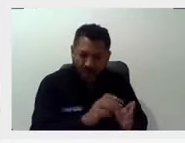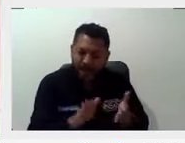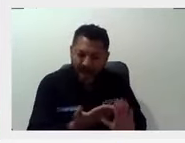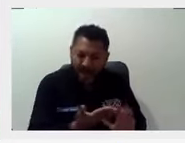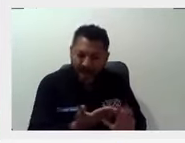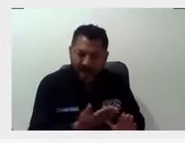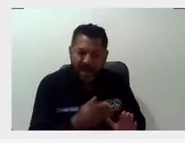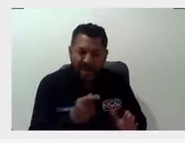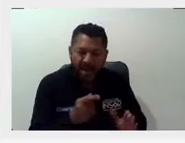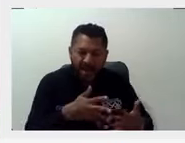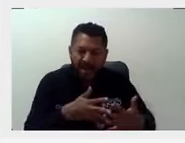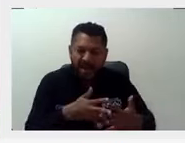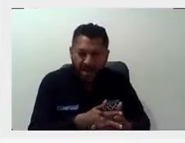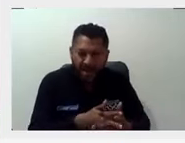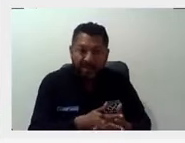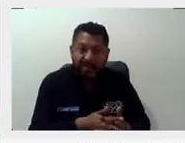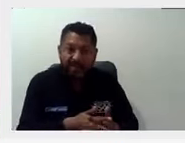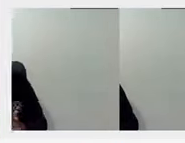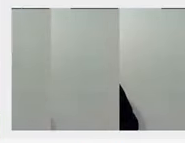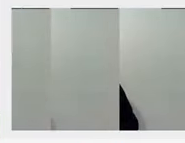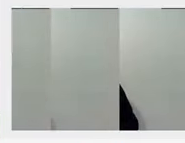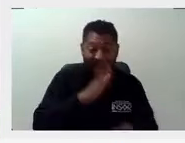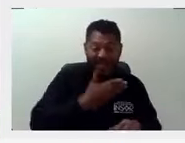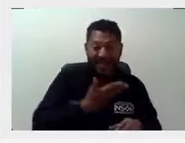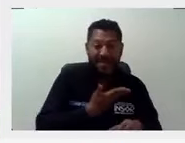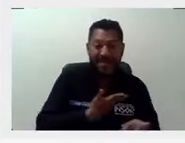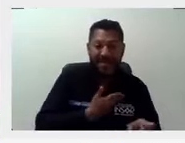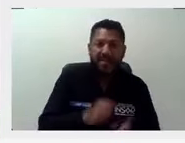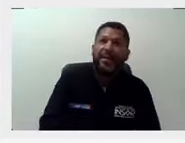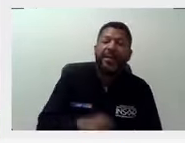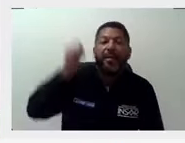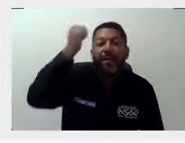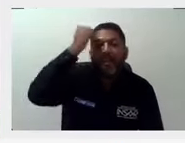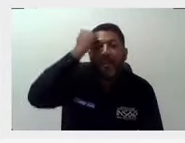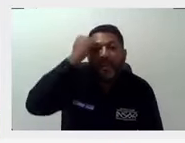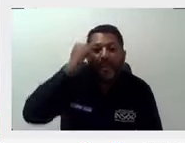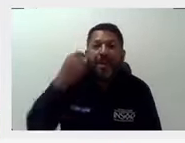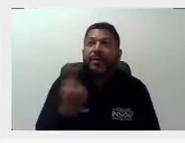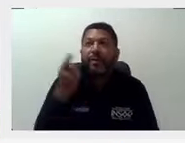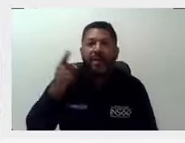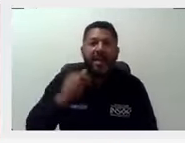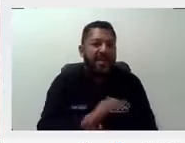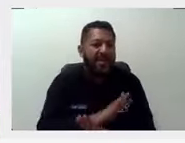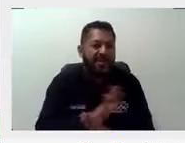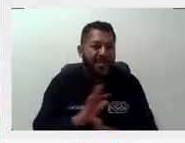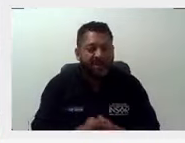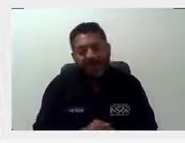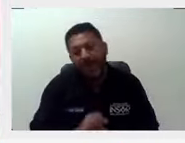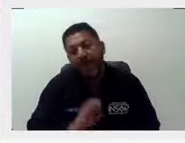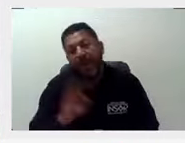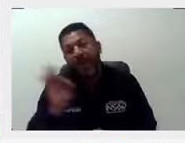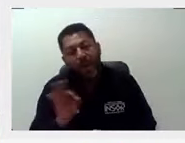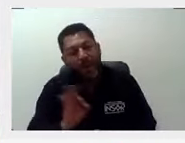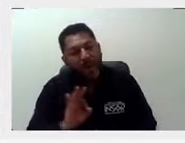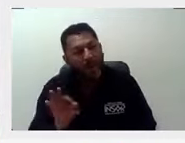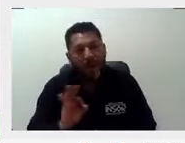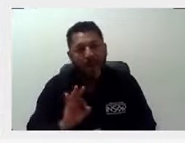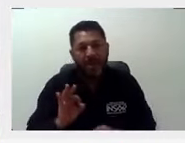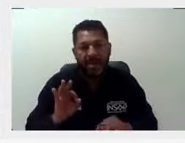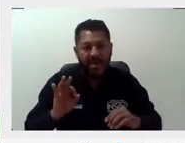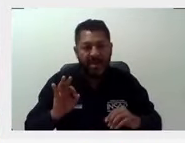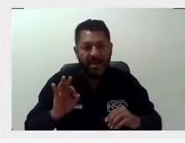lado. A veces la mamá también dice, pero es que el profesor solo le puso esa tarea, o solo no está haciendo, mejor dicho, la cantidad